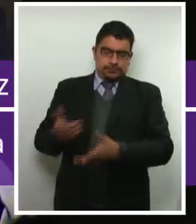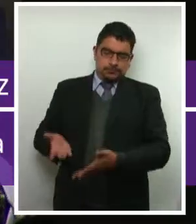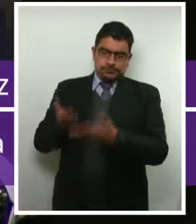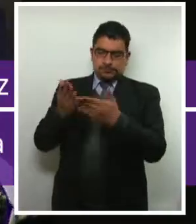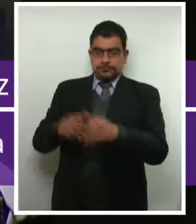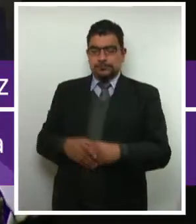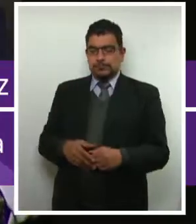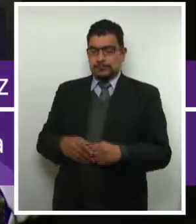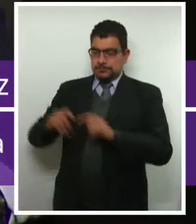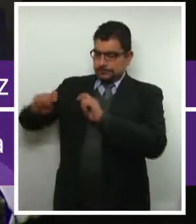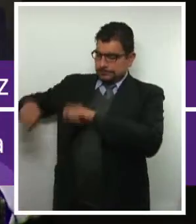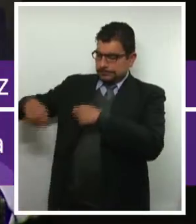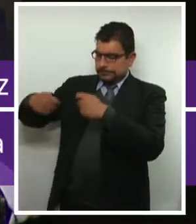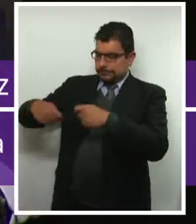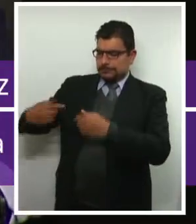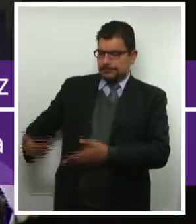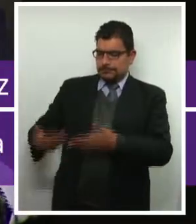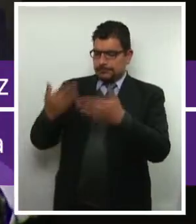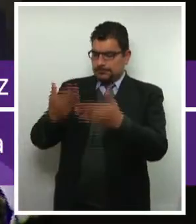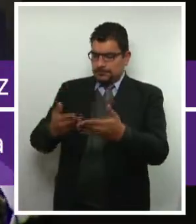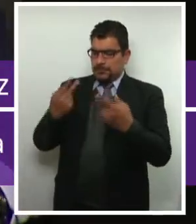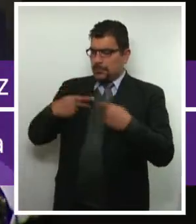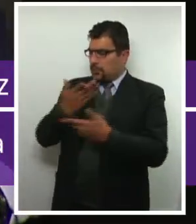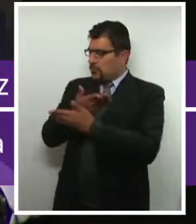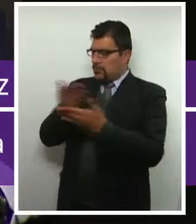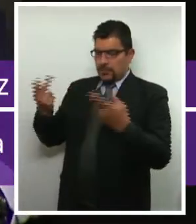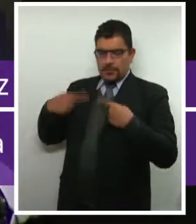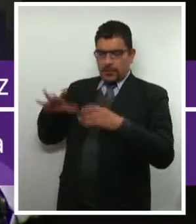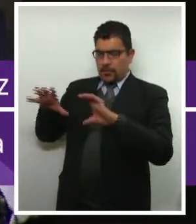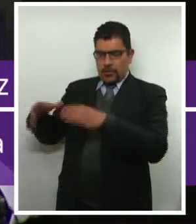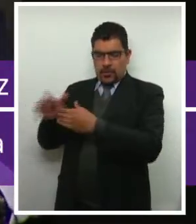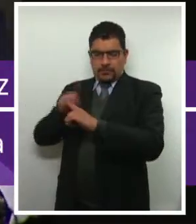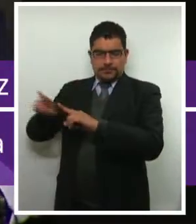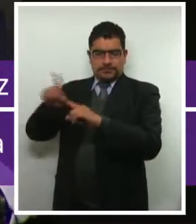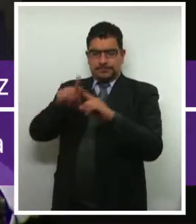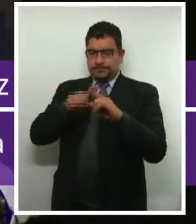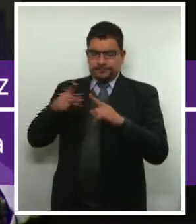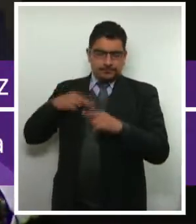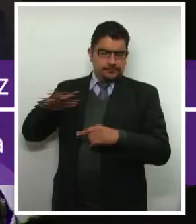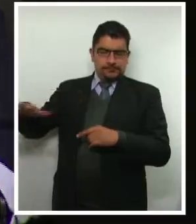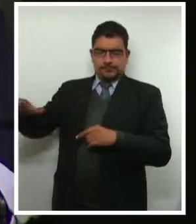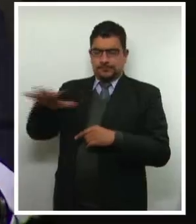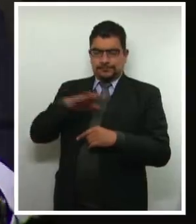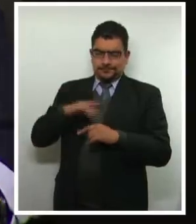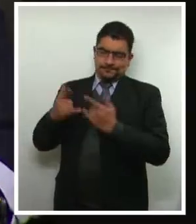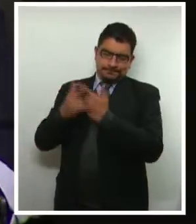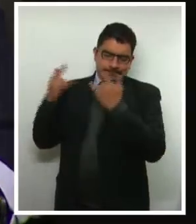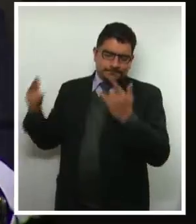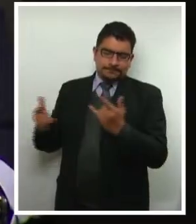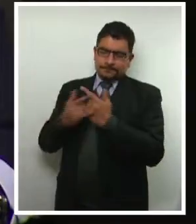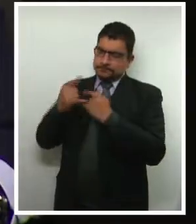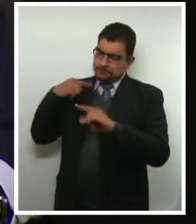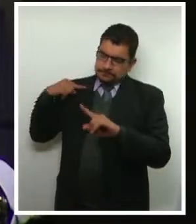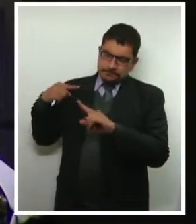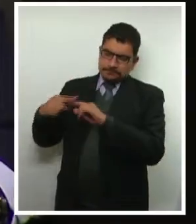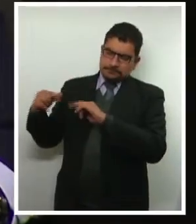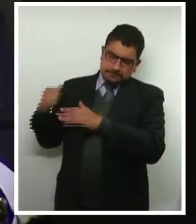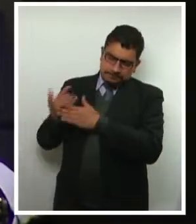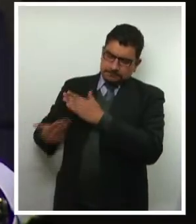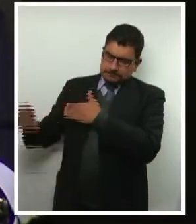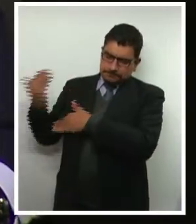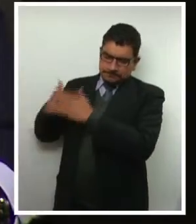Honra su legado y rinde homenaje a todas las comunidades y periodos históricos que le